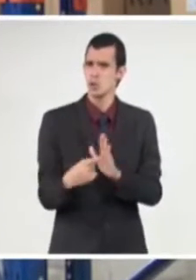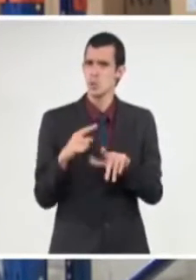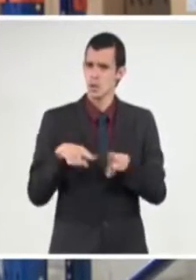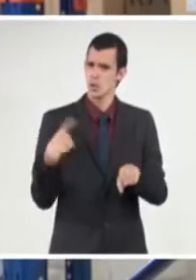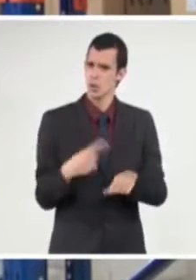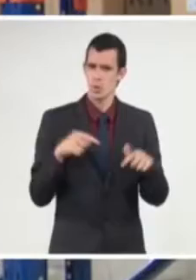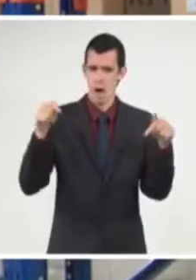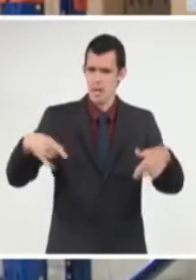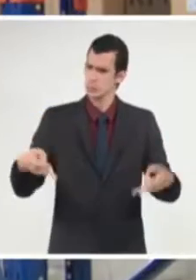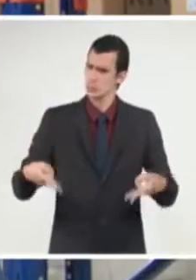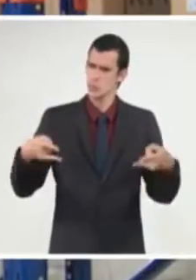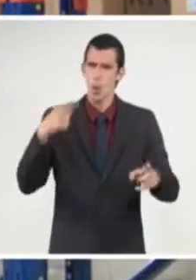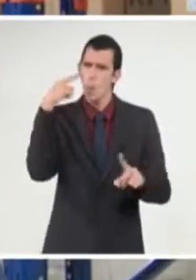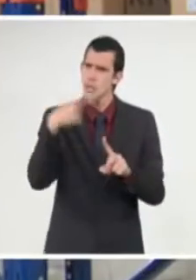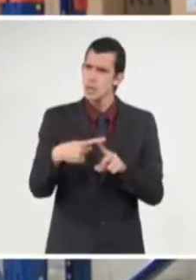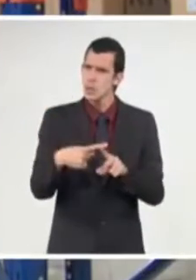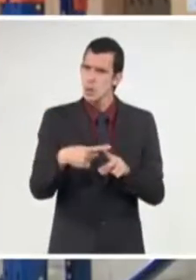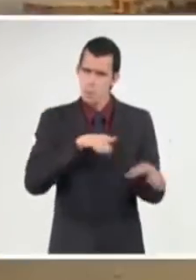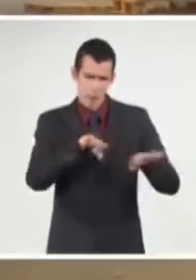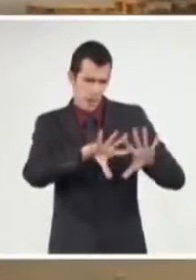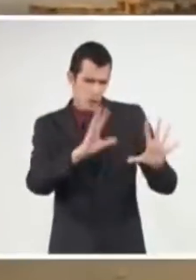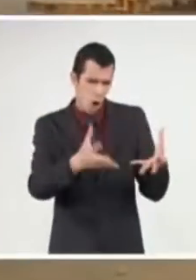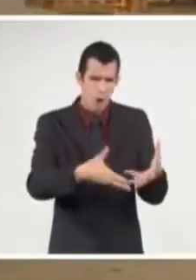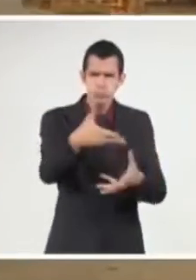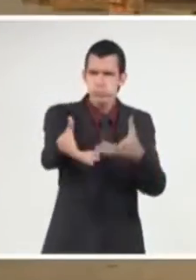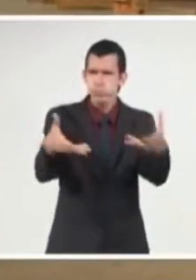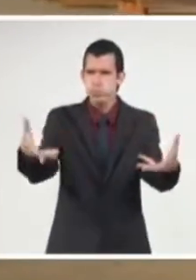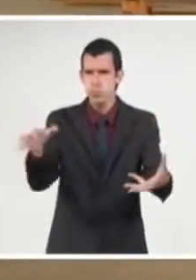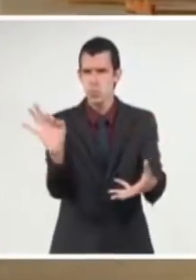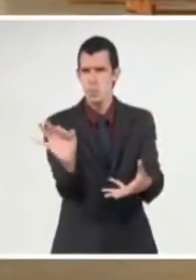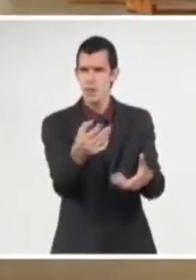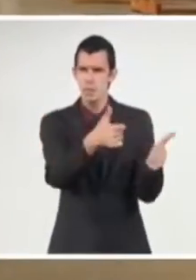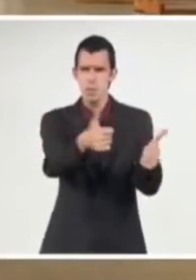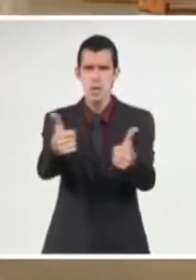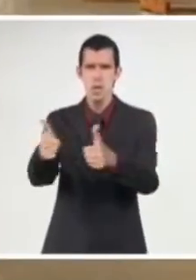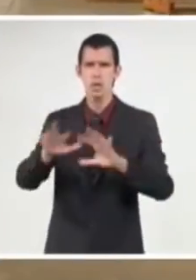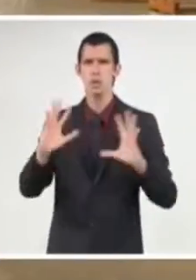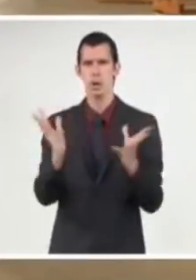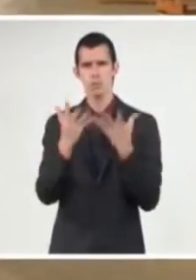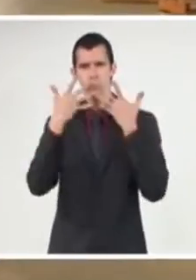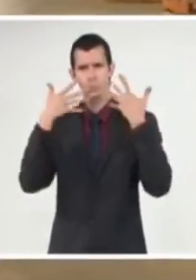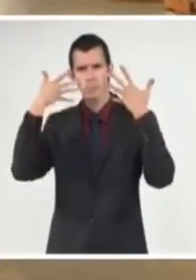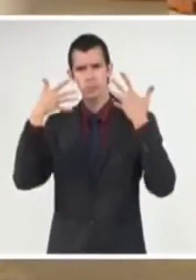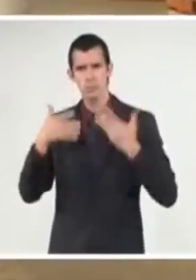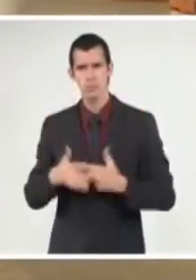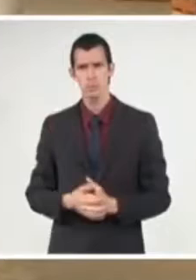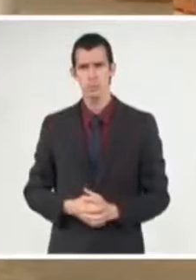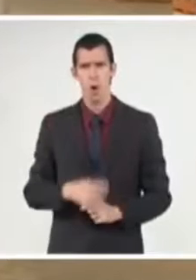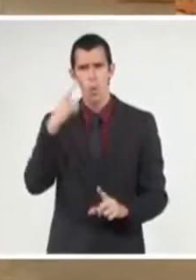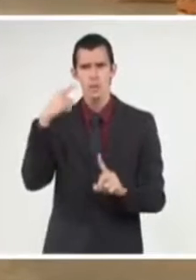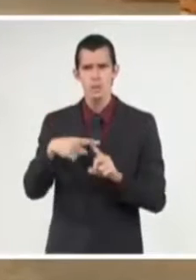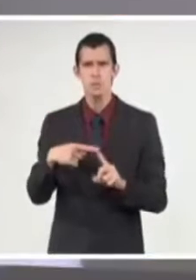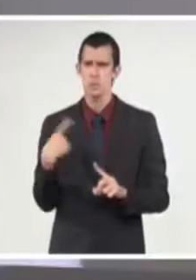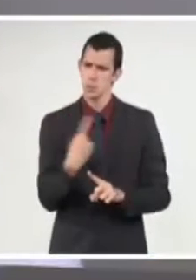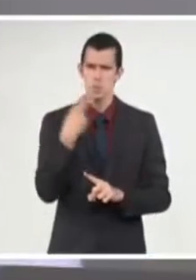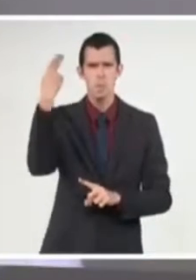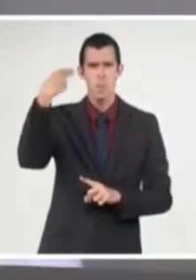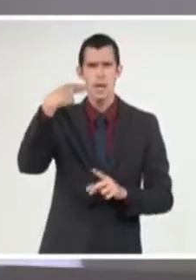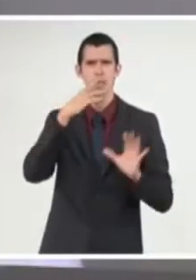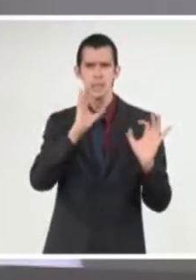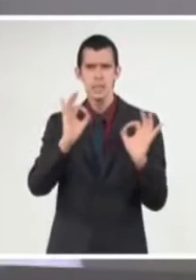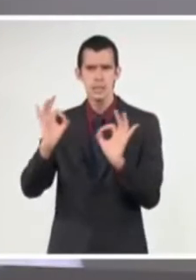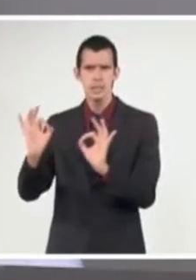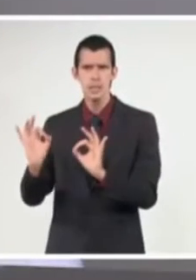para cumplirla como se nos ha asignado. Por su parte, en el resto del país se han ido priorizando varias provincias. Se